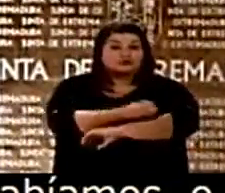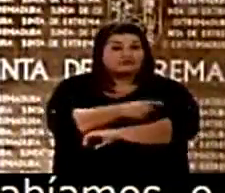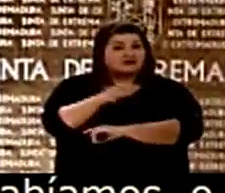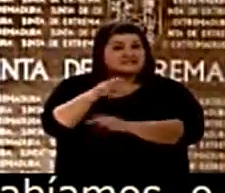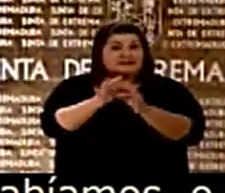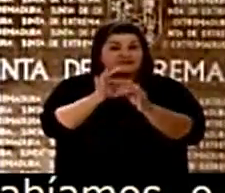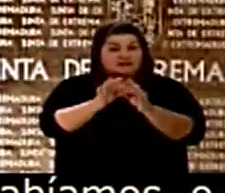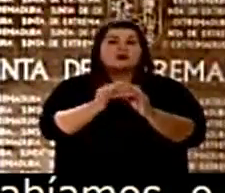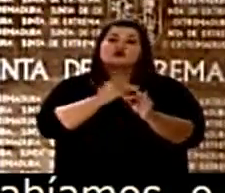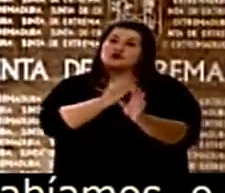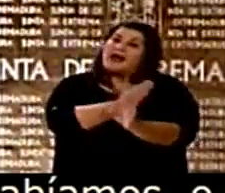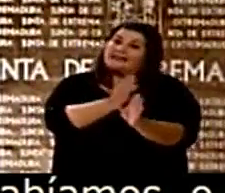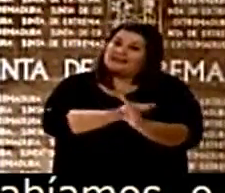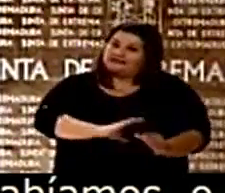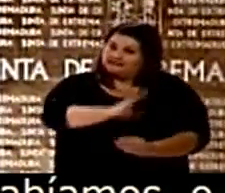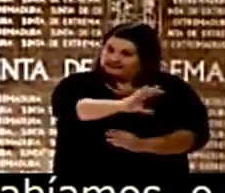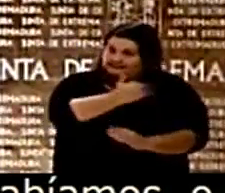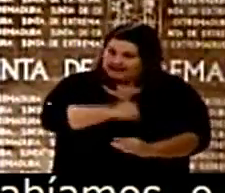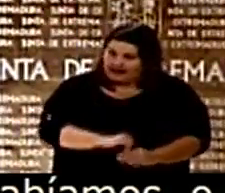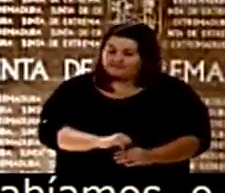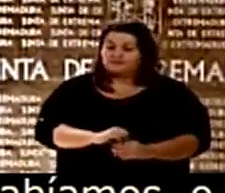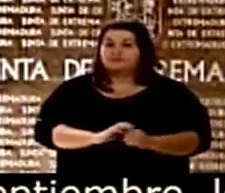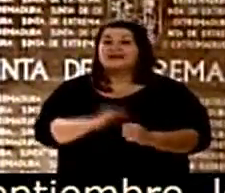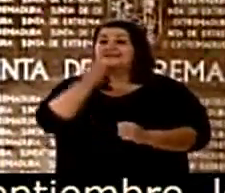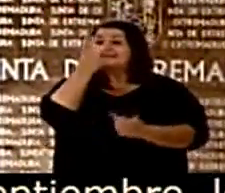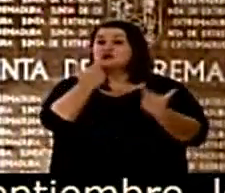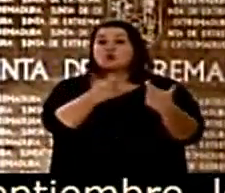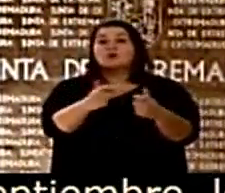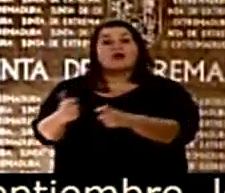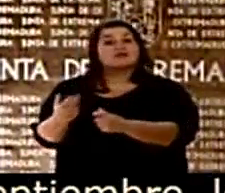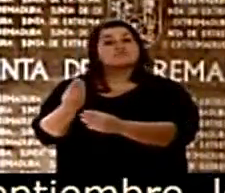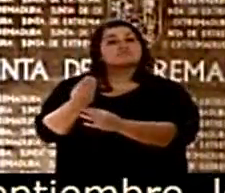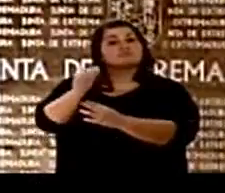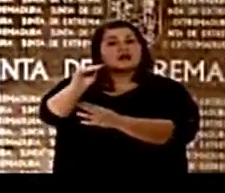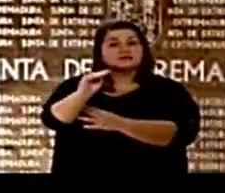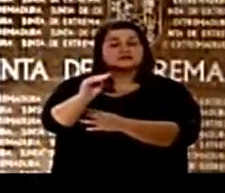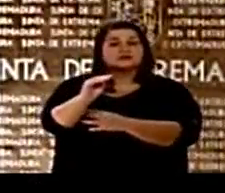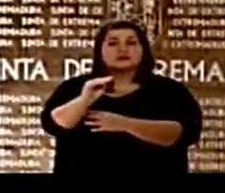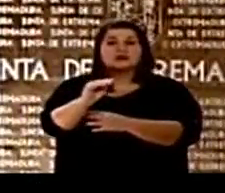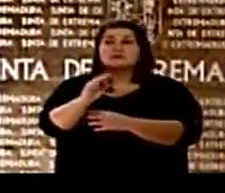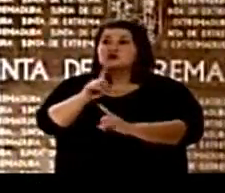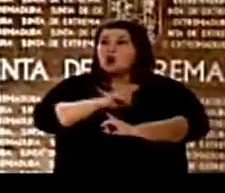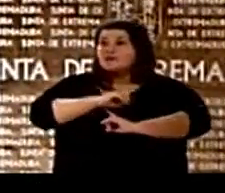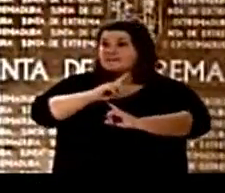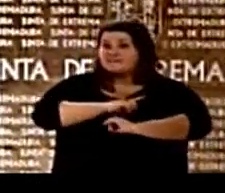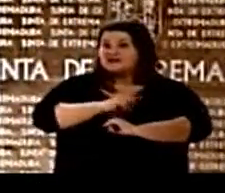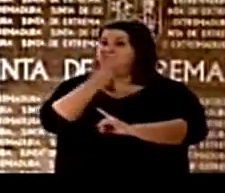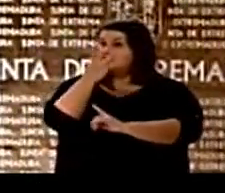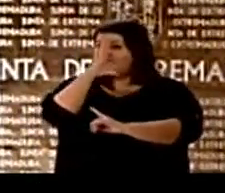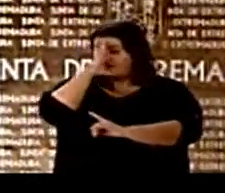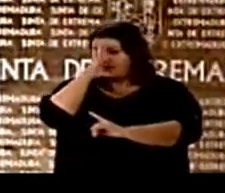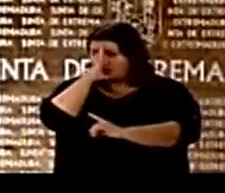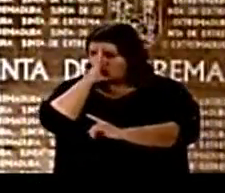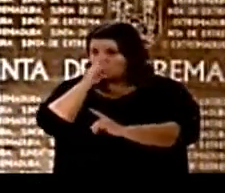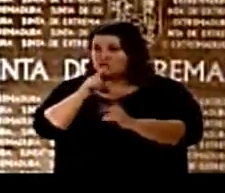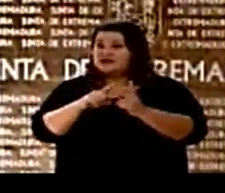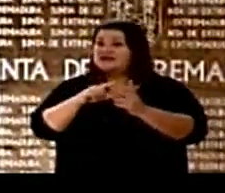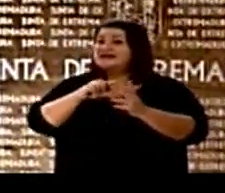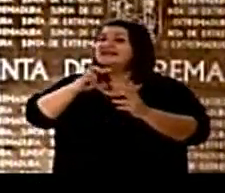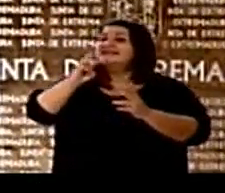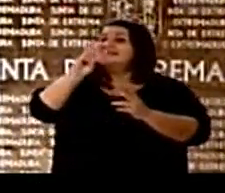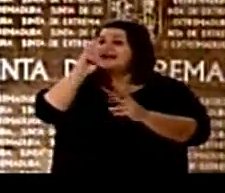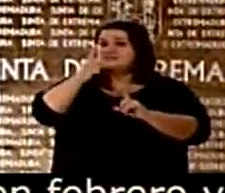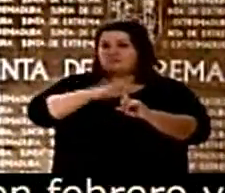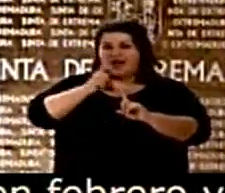septiembre, lo adelantamos. 3 unidades más entrarán en noviembre, 3 en febrero y 3 en